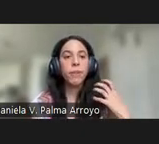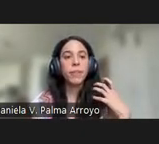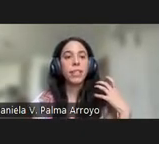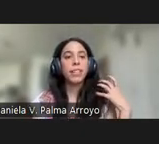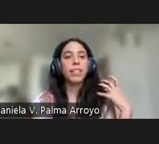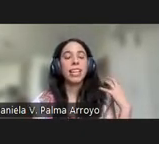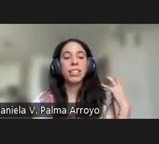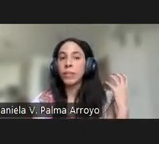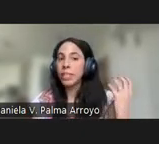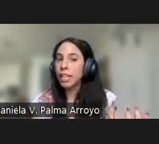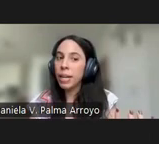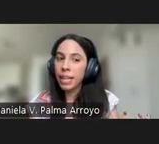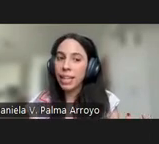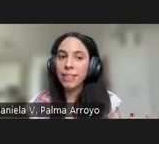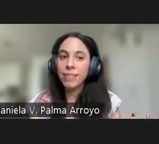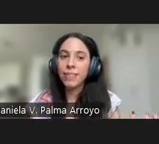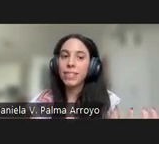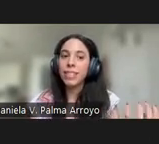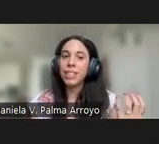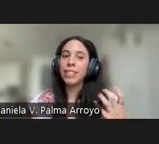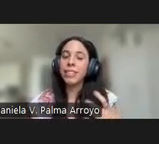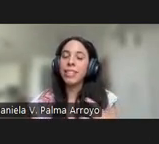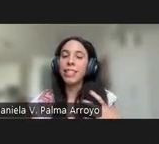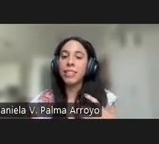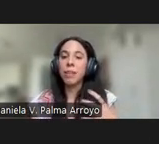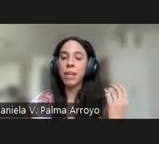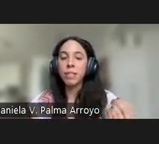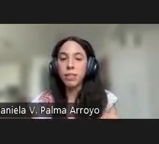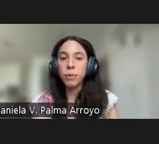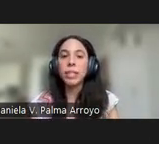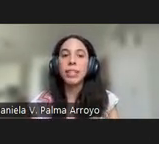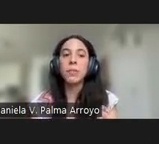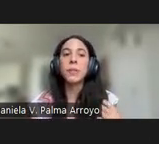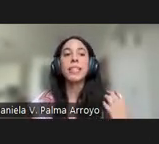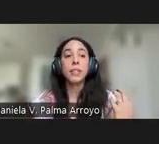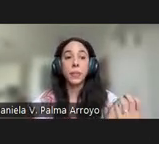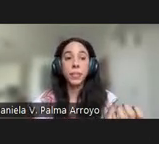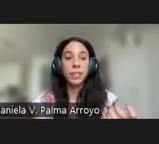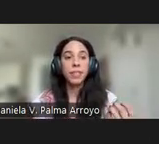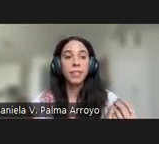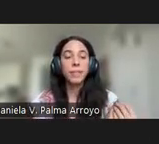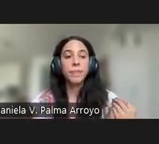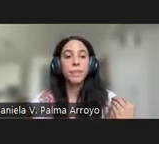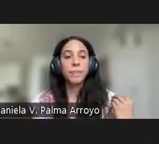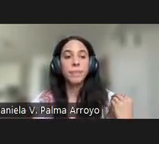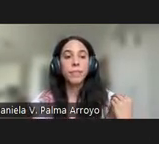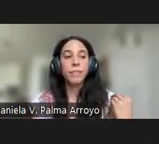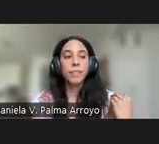Ubiquen, por favor, en dónde duele ese silenciamiento o esa anulación